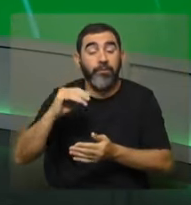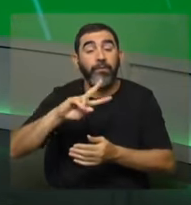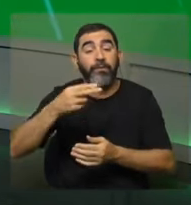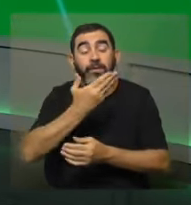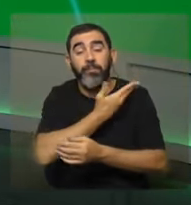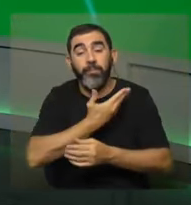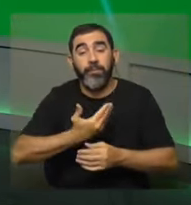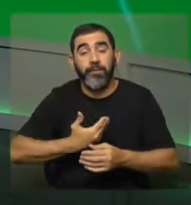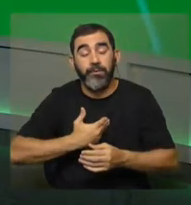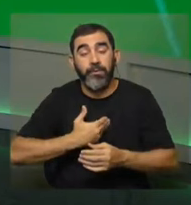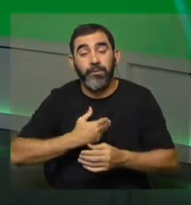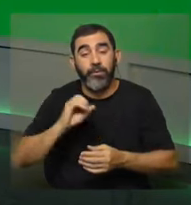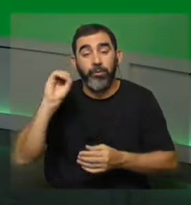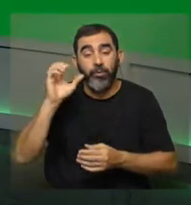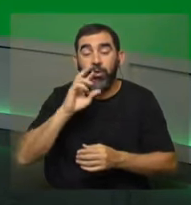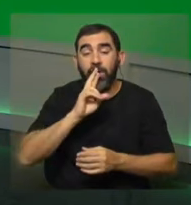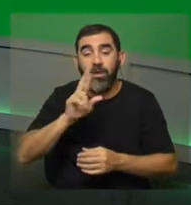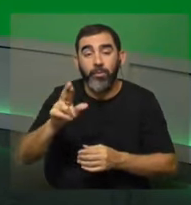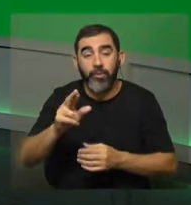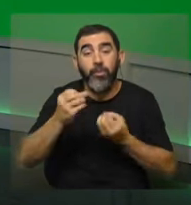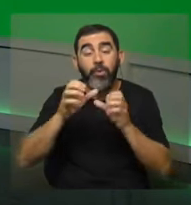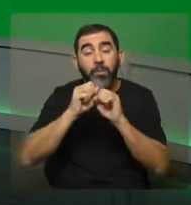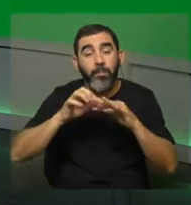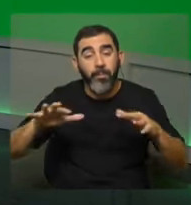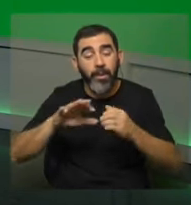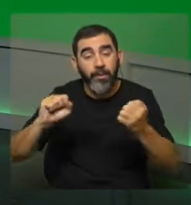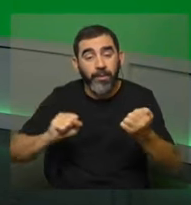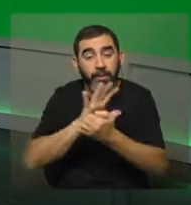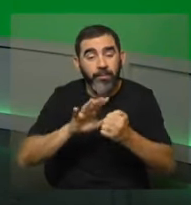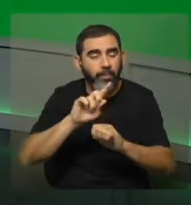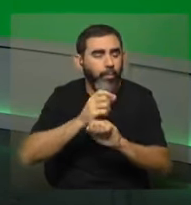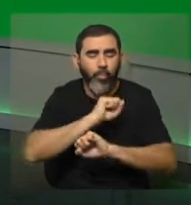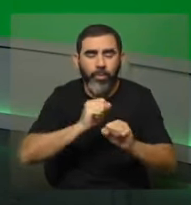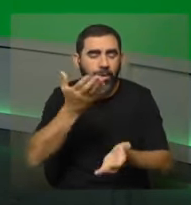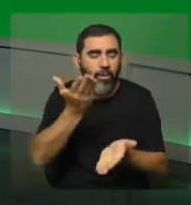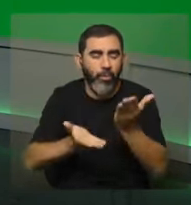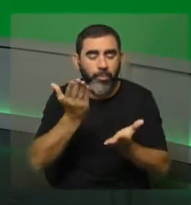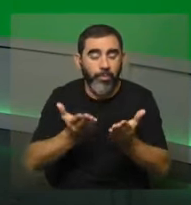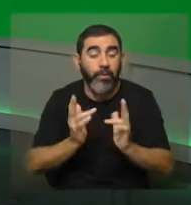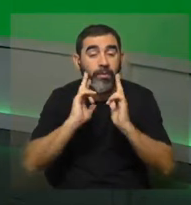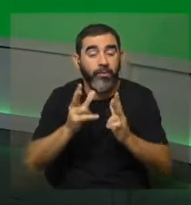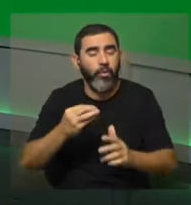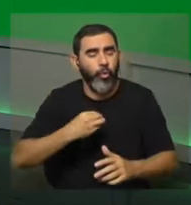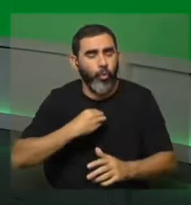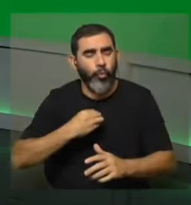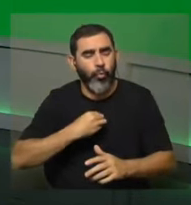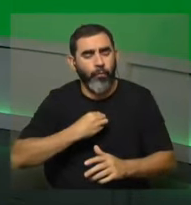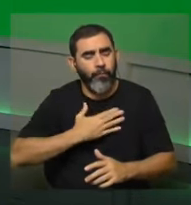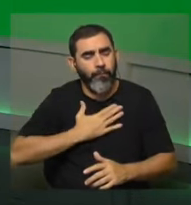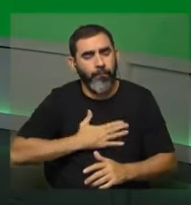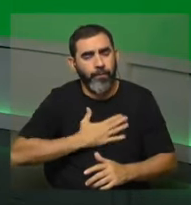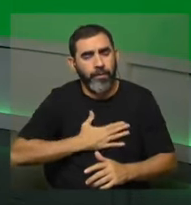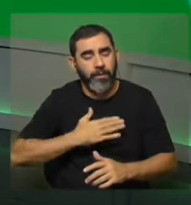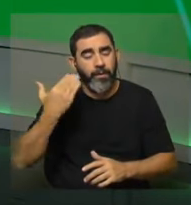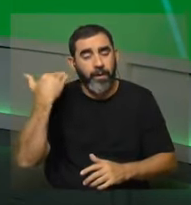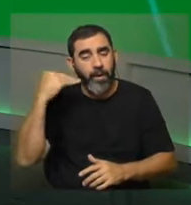del sodre Claudio Aguilar contestó que debido a la pandemia este periodo no es comparable al anterior y manifestó la confianza y conformidad de